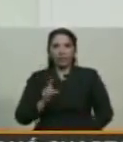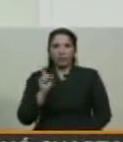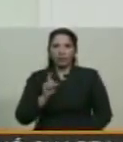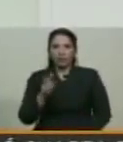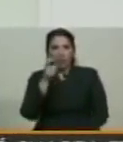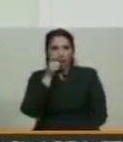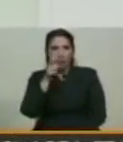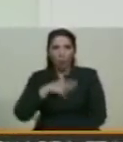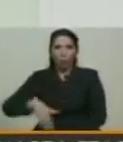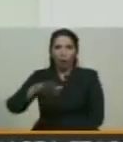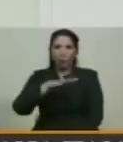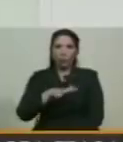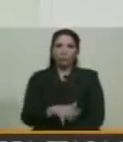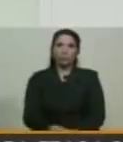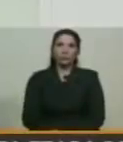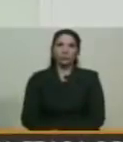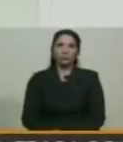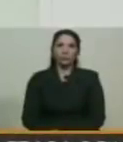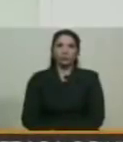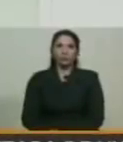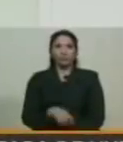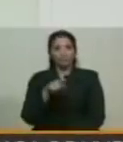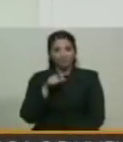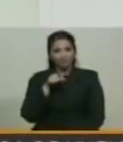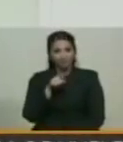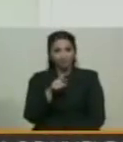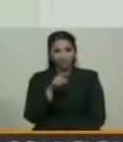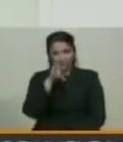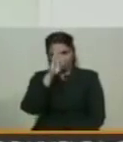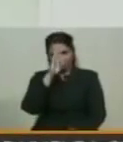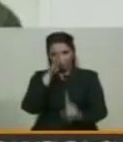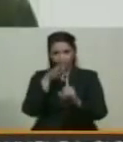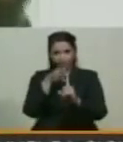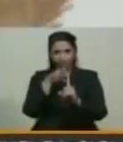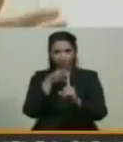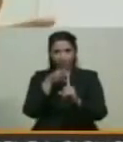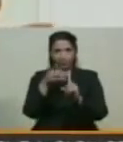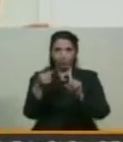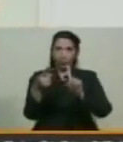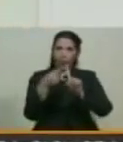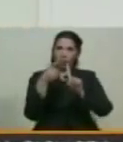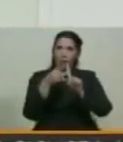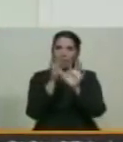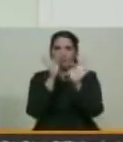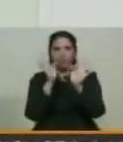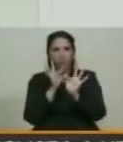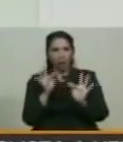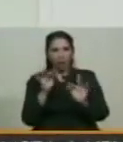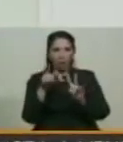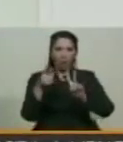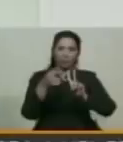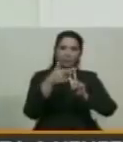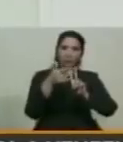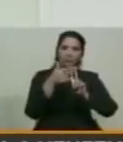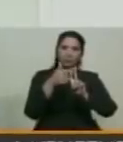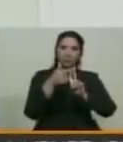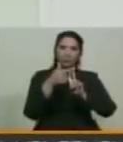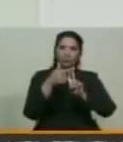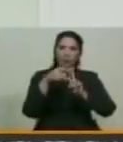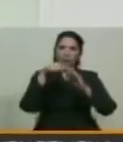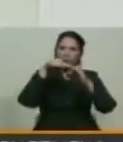ese pueblo. Y allí hemos hecho énfasis en dos ejes, uno en la forma y lo otro en el